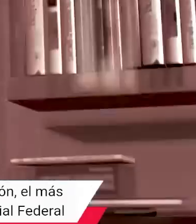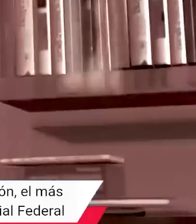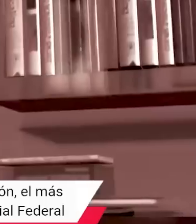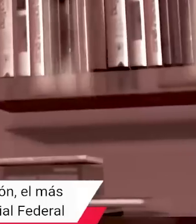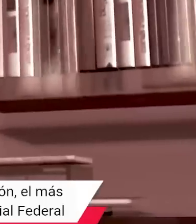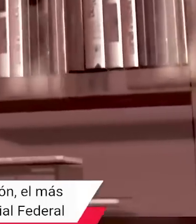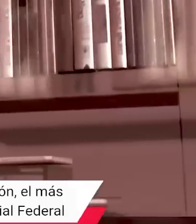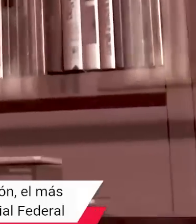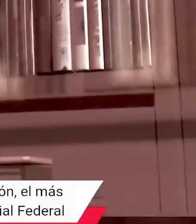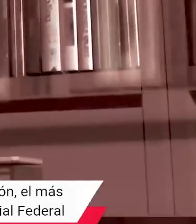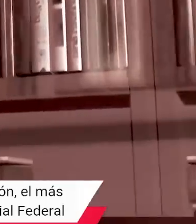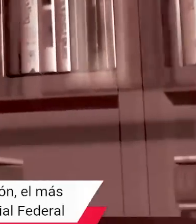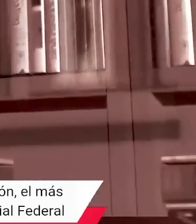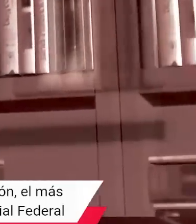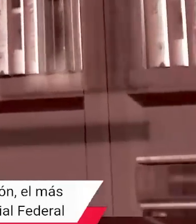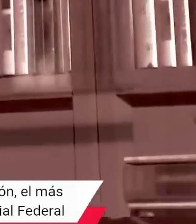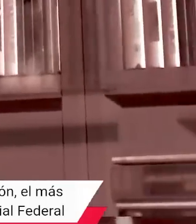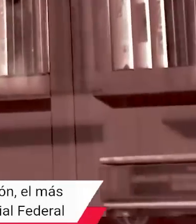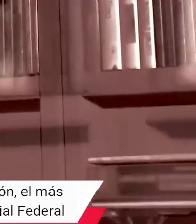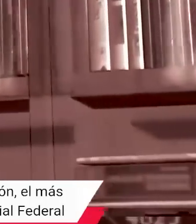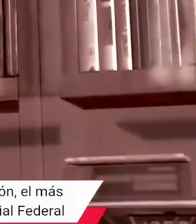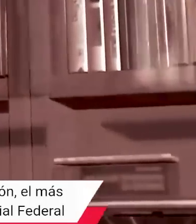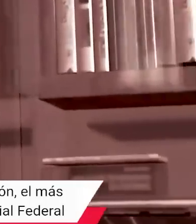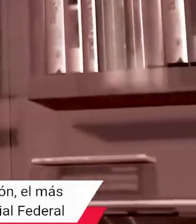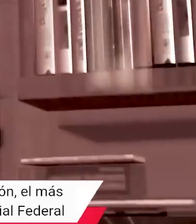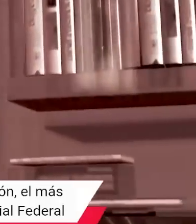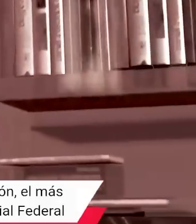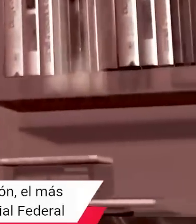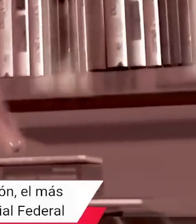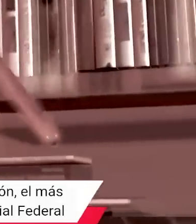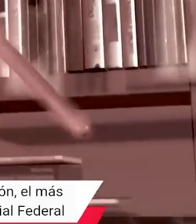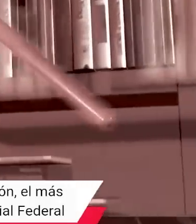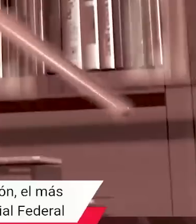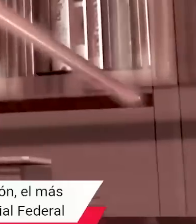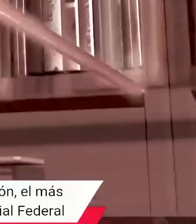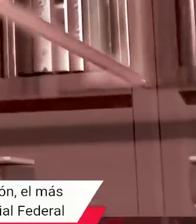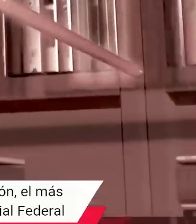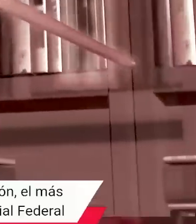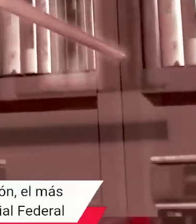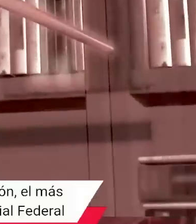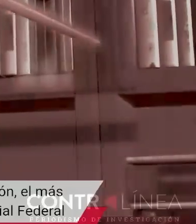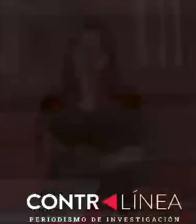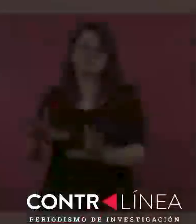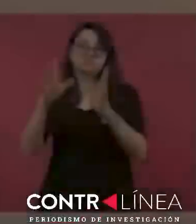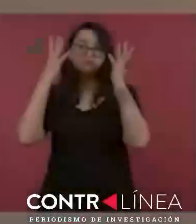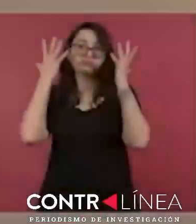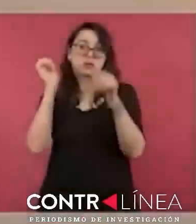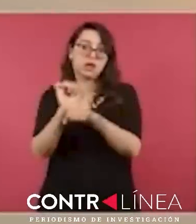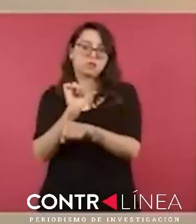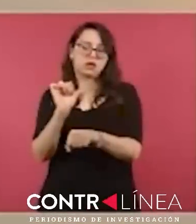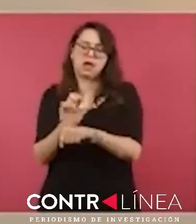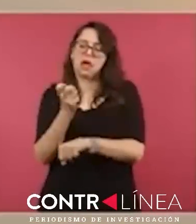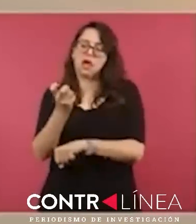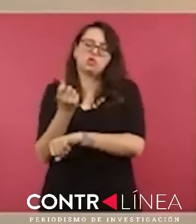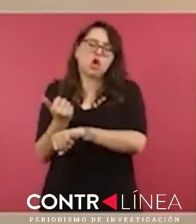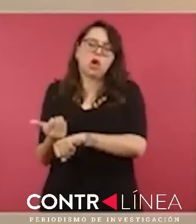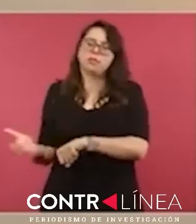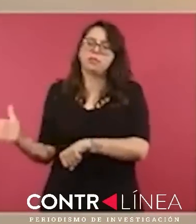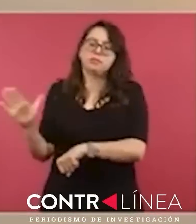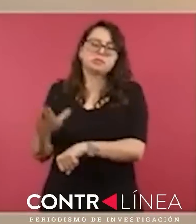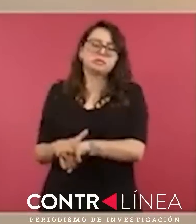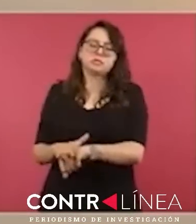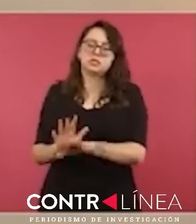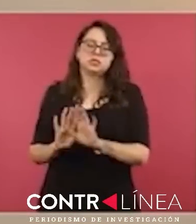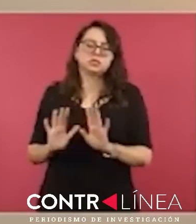dijo el subsecretario Rodríguez Bucio en torno a este caso del Güero Palma. Este caso es el otorgamiento de